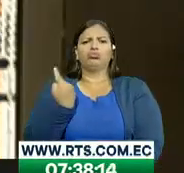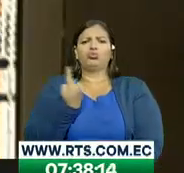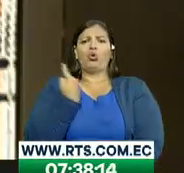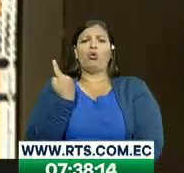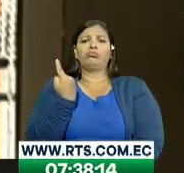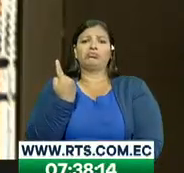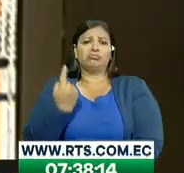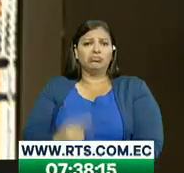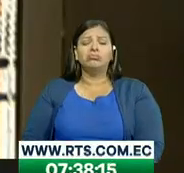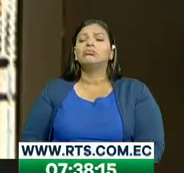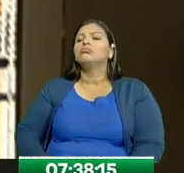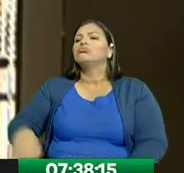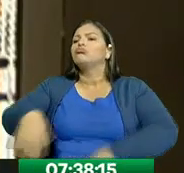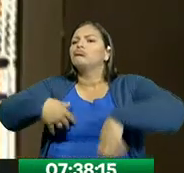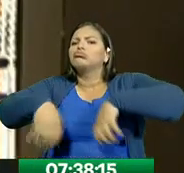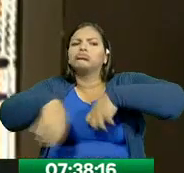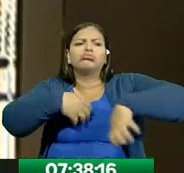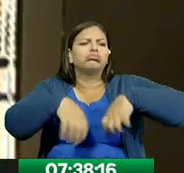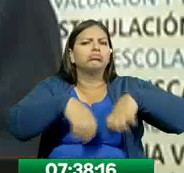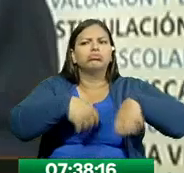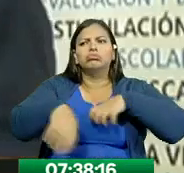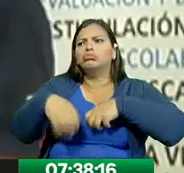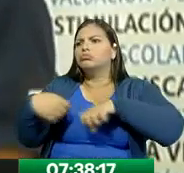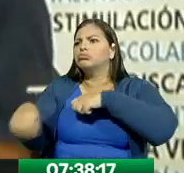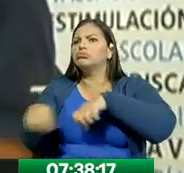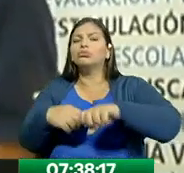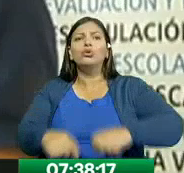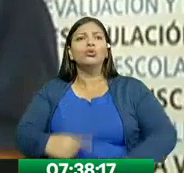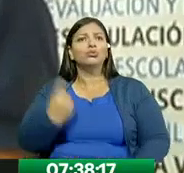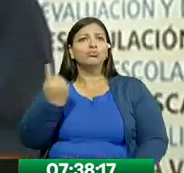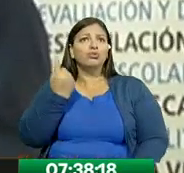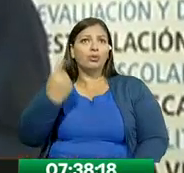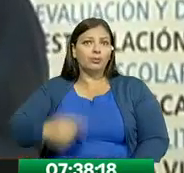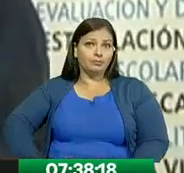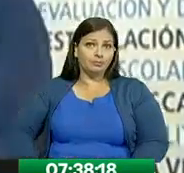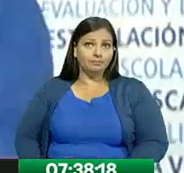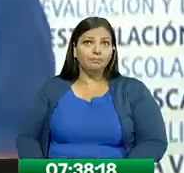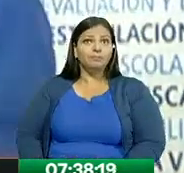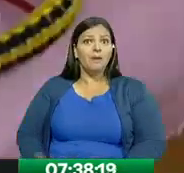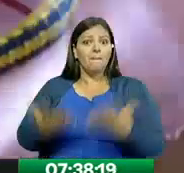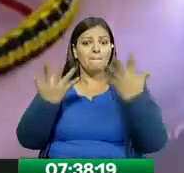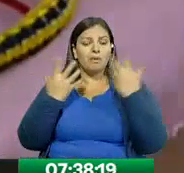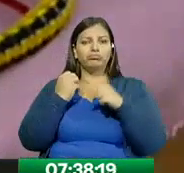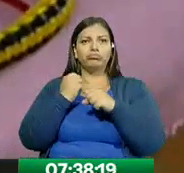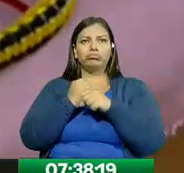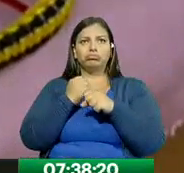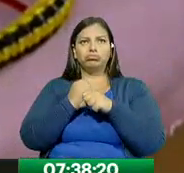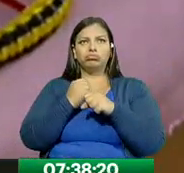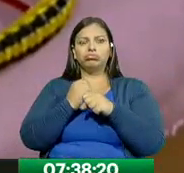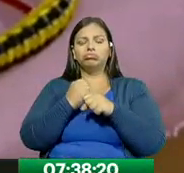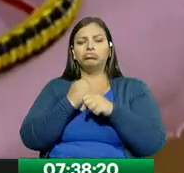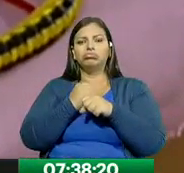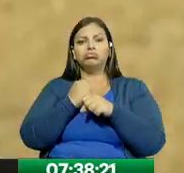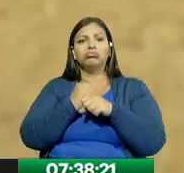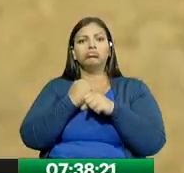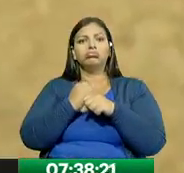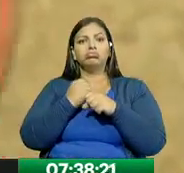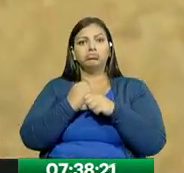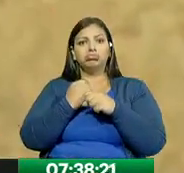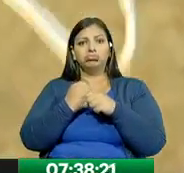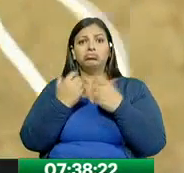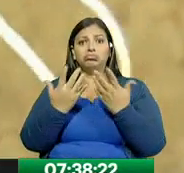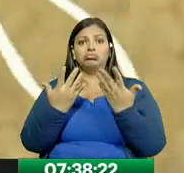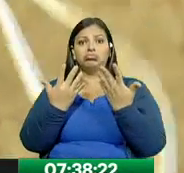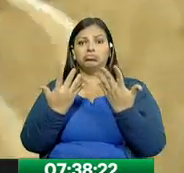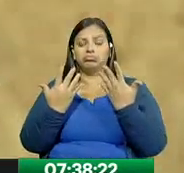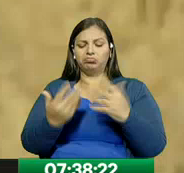movilidad, computación y destrezas manuales. Esto le permitió realizar un emprendimiento en la elaboración de pulseras. Es un